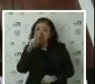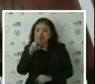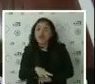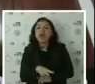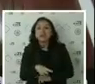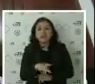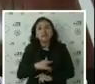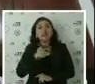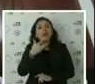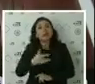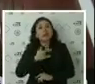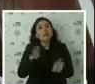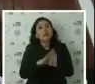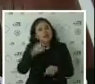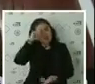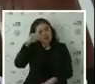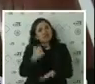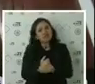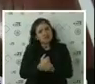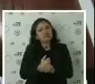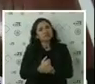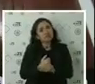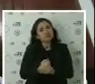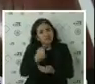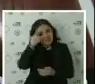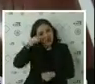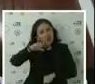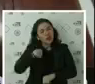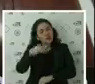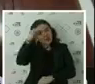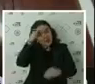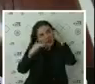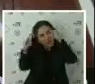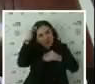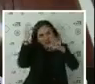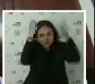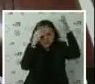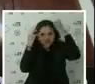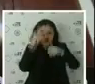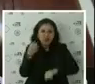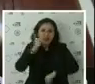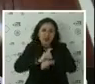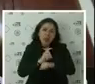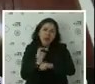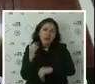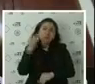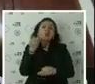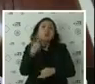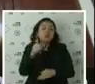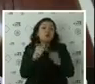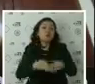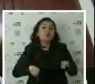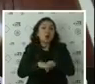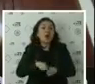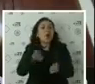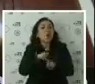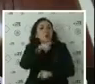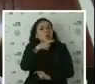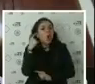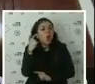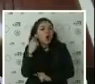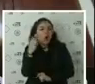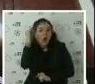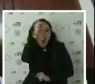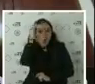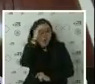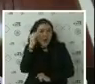verdad nos va a dejar reflexión, nos vamos a quedar el resto del día, pero es muy importante escucharlo desde tu perspectiva.